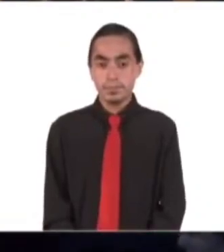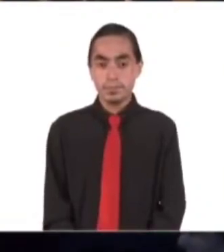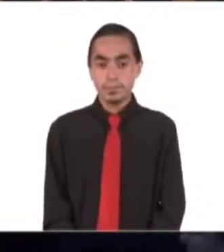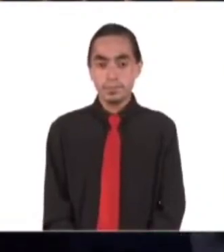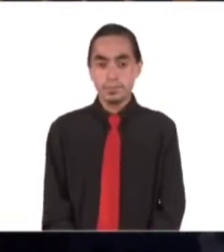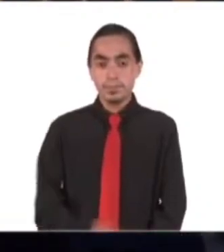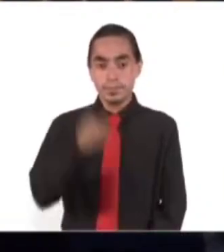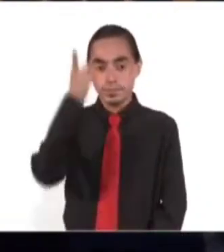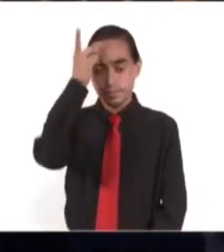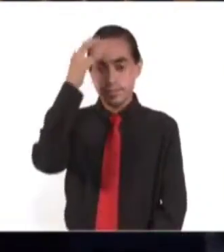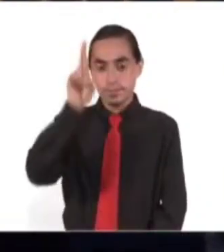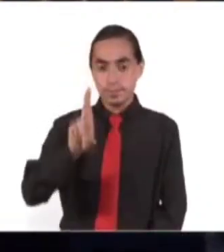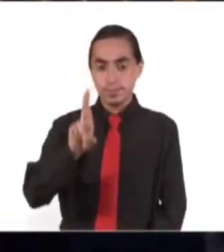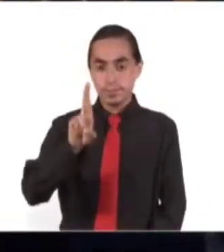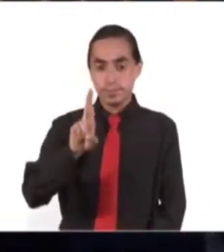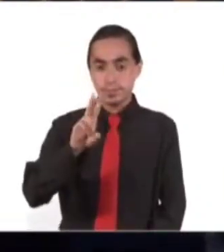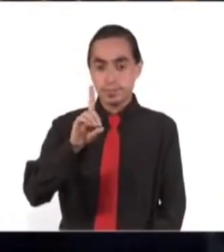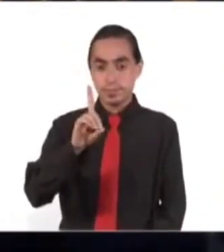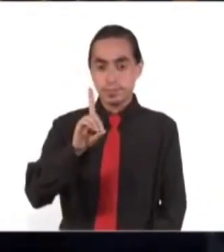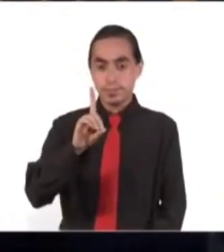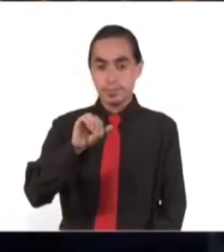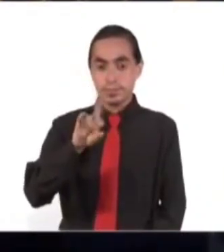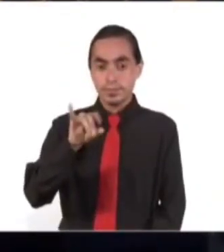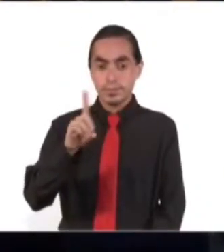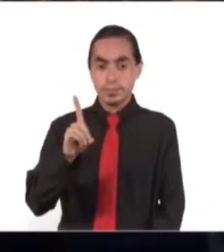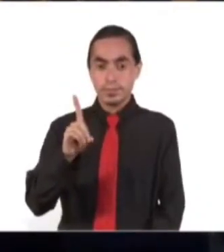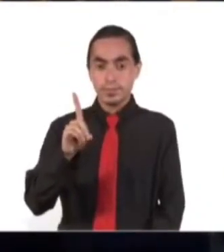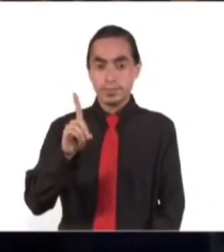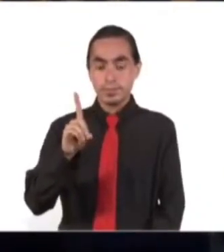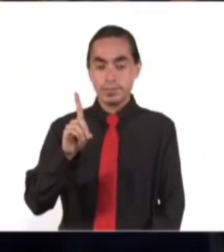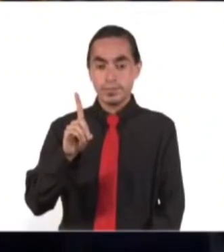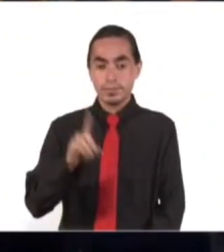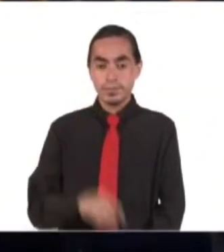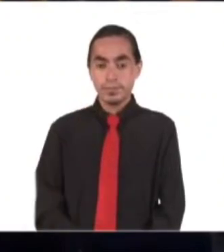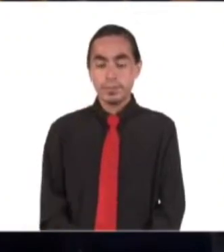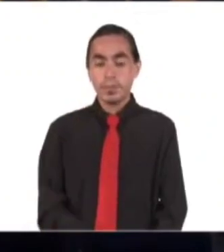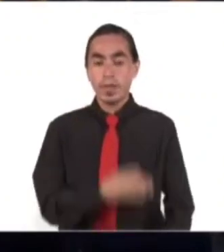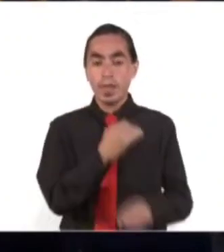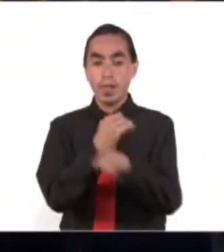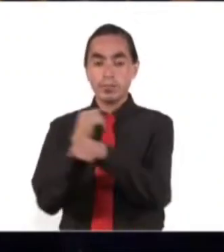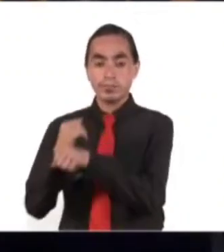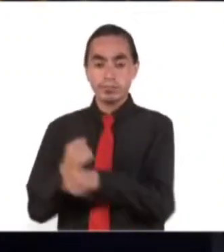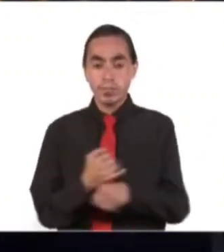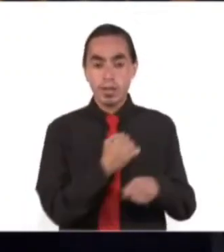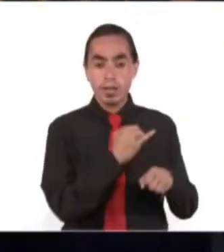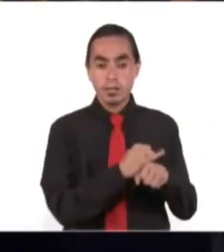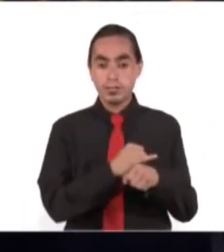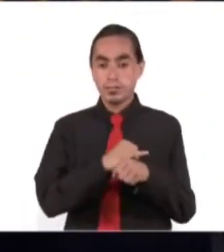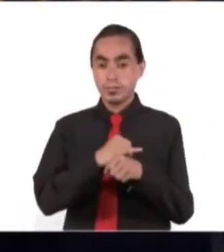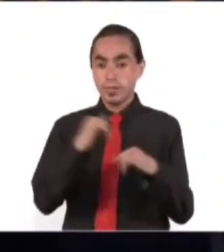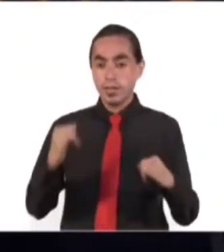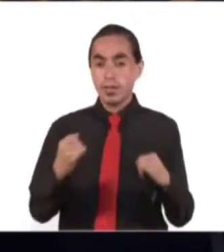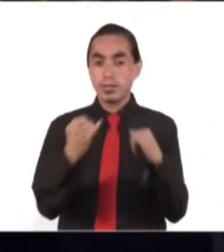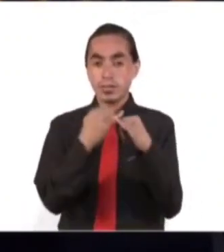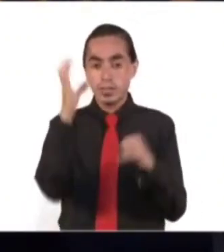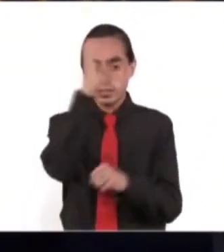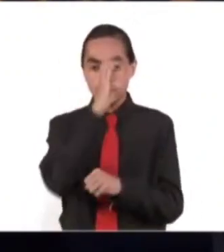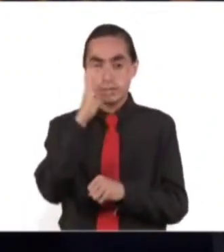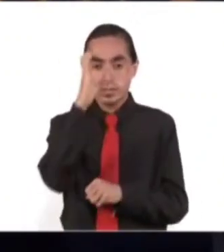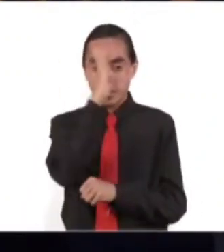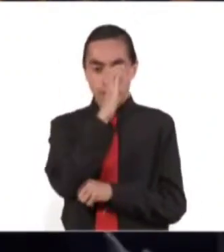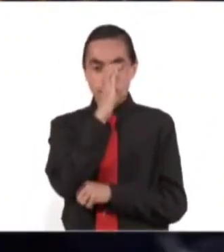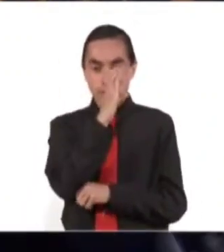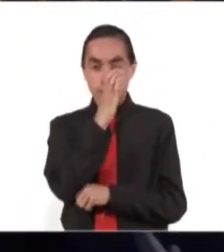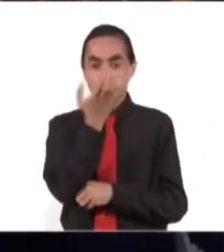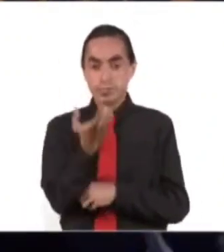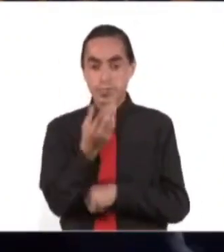El doctor David Kersenovich Stalnikowicz, investigador del Instituto de Ciencias Médicas y Nutrición.